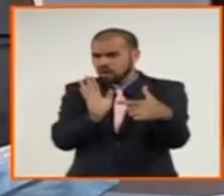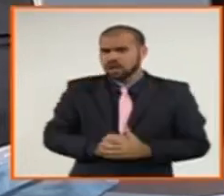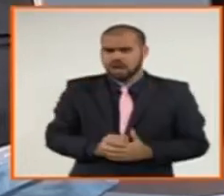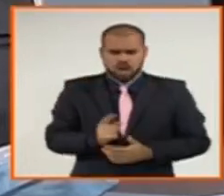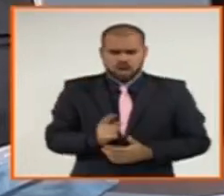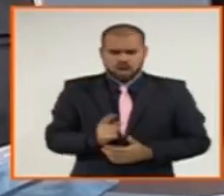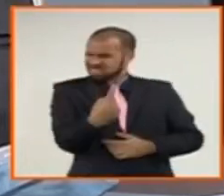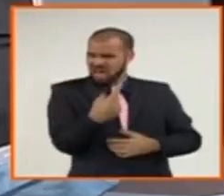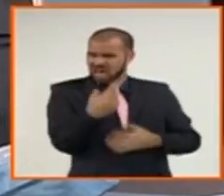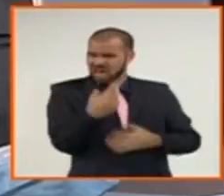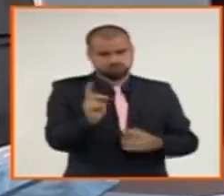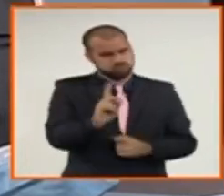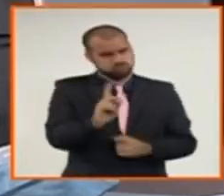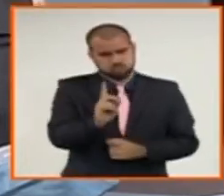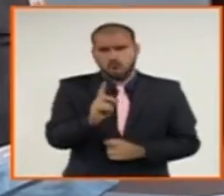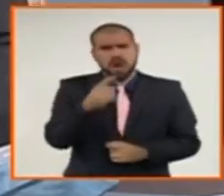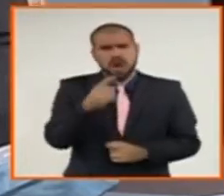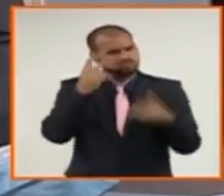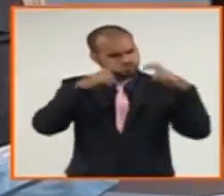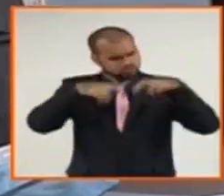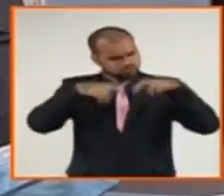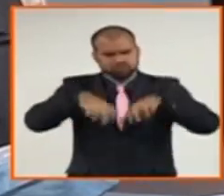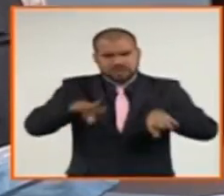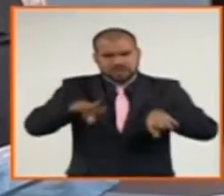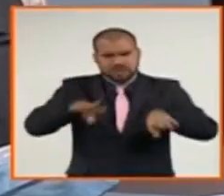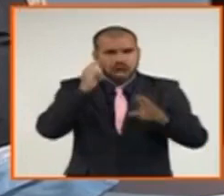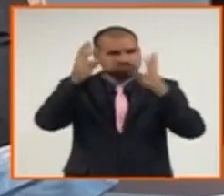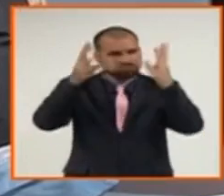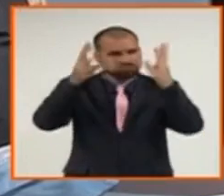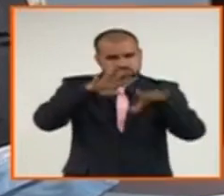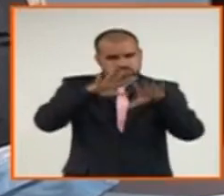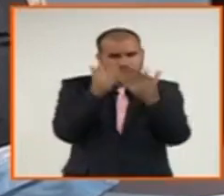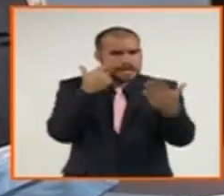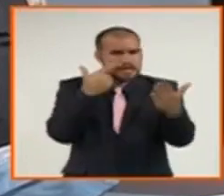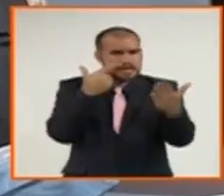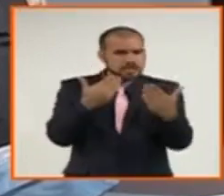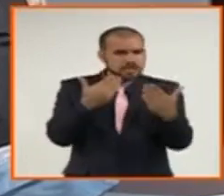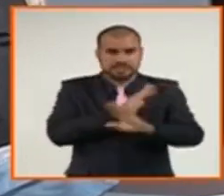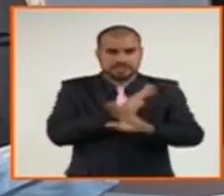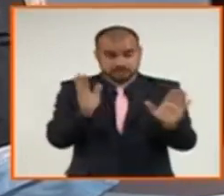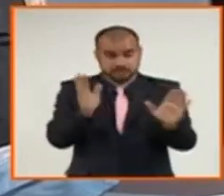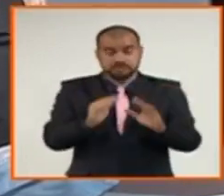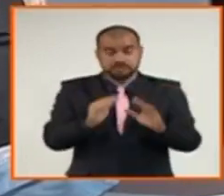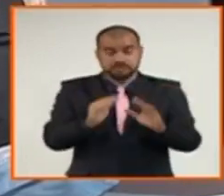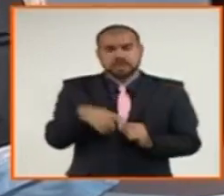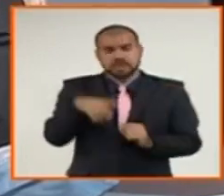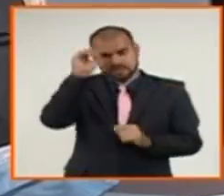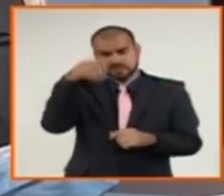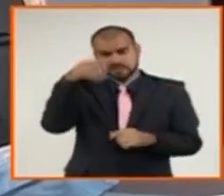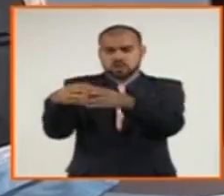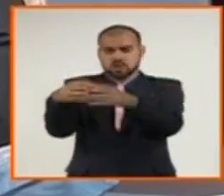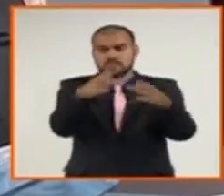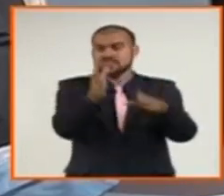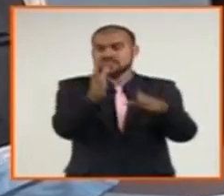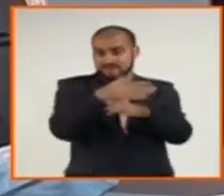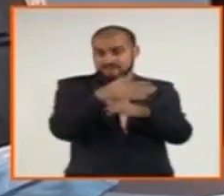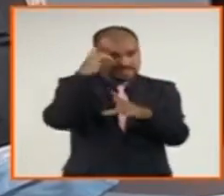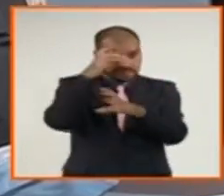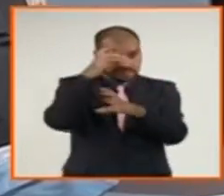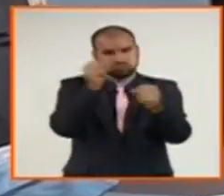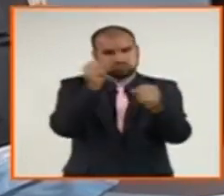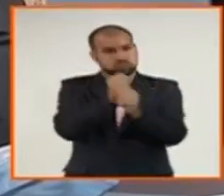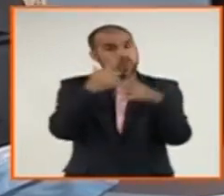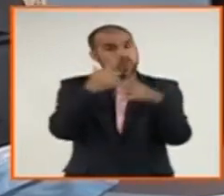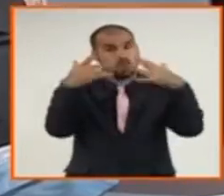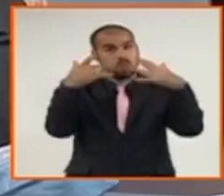estima y se han hecho estimaciones en el caso de la COVID por varios grupos de científicos de prestigio